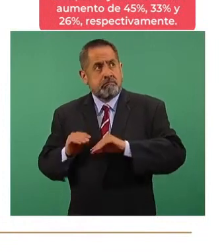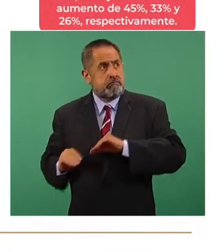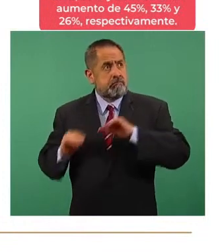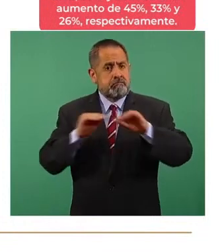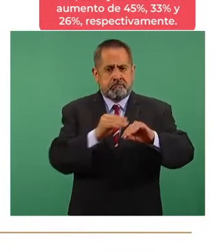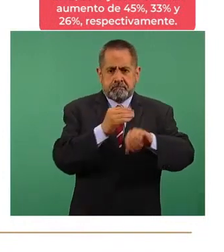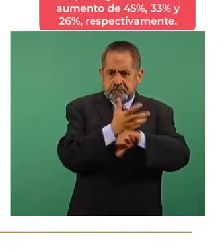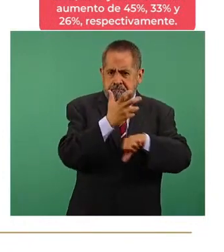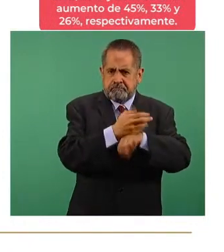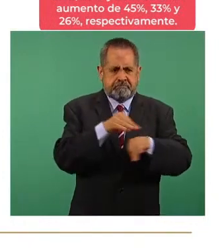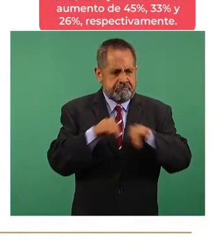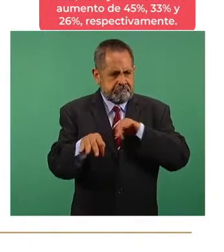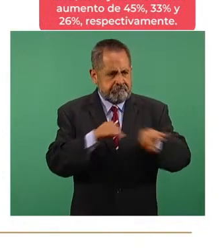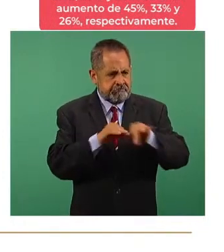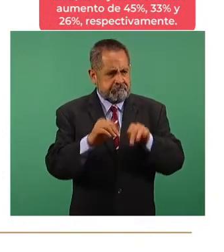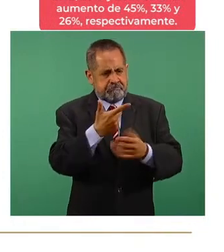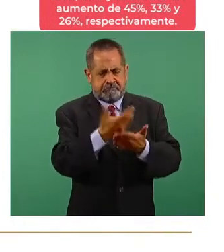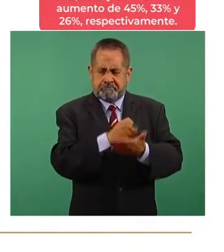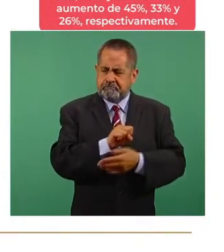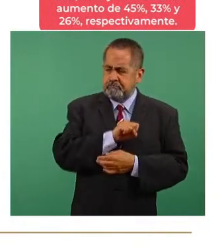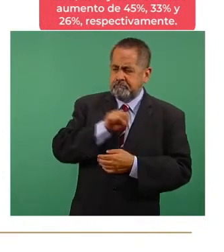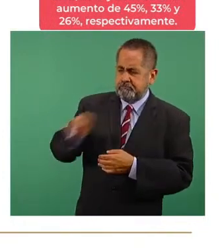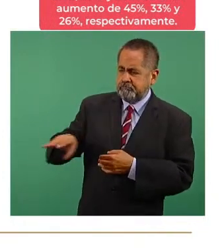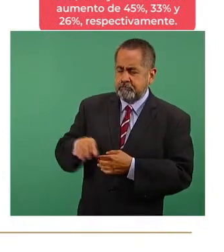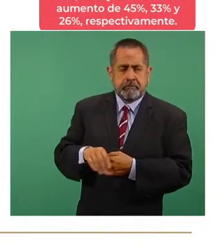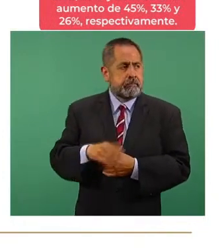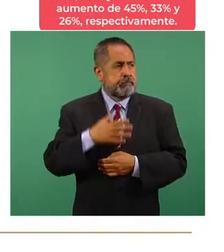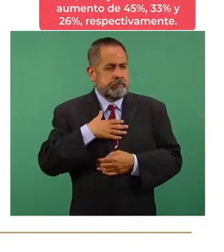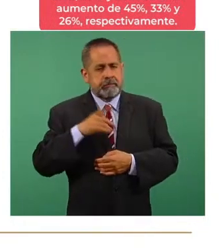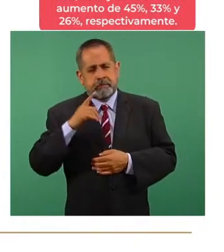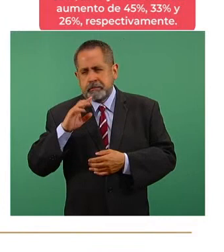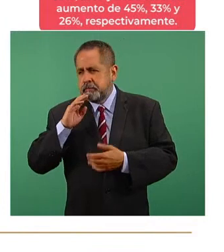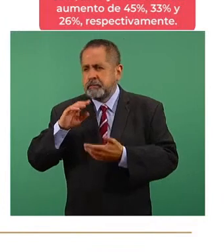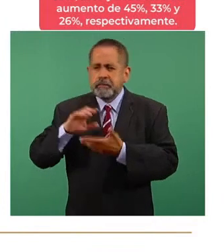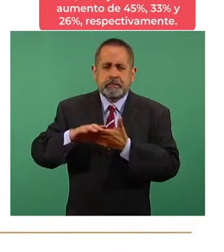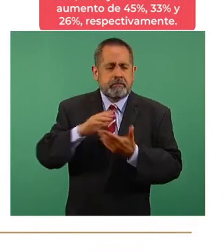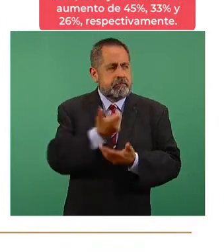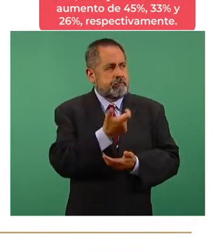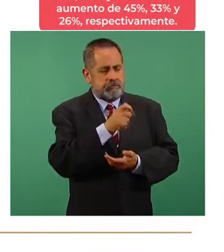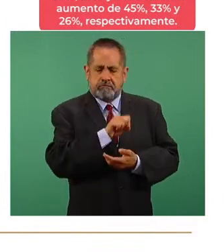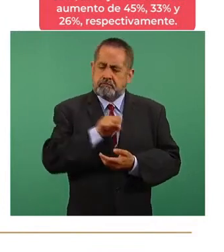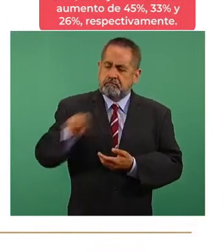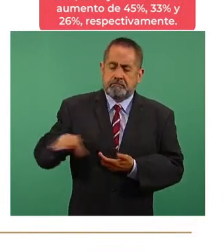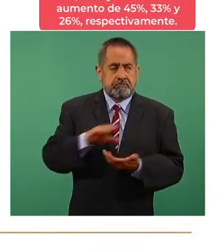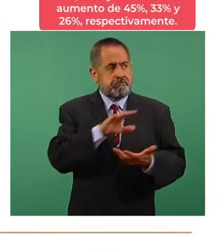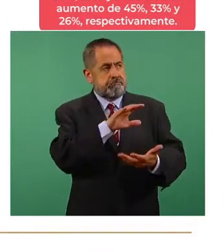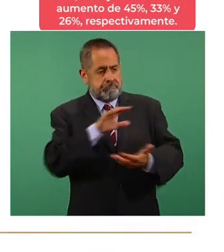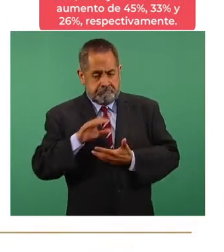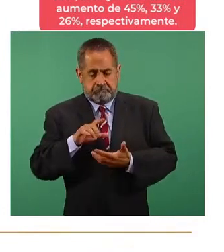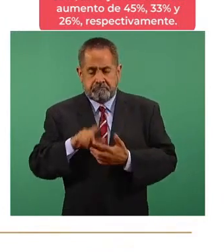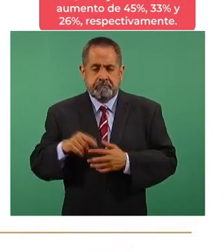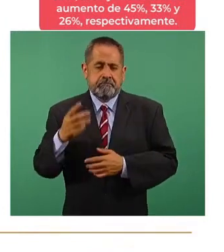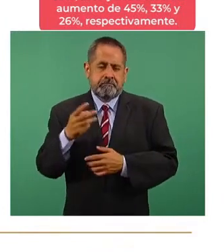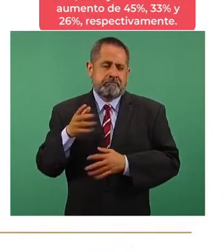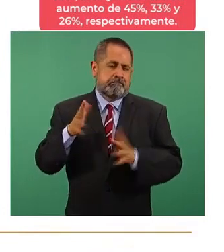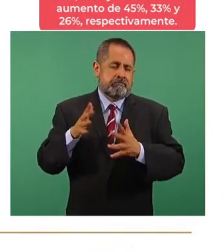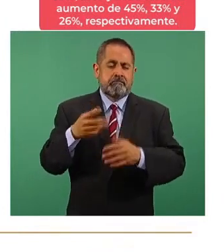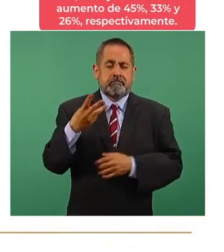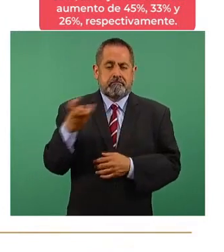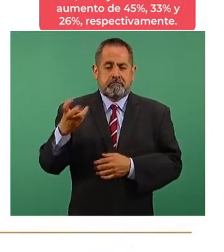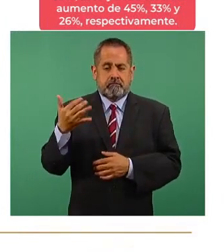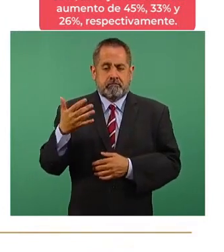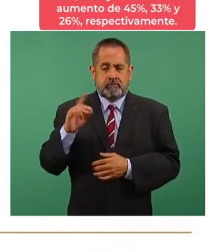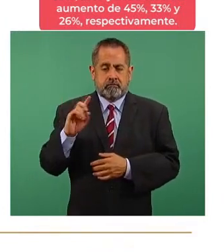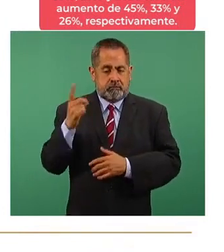su trabajo, mandan a mamá y a esposa este apoyo en promedio de $350. Aumentó